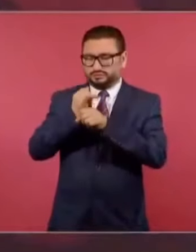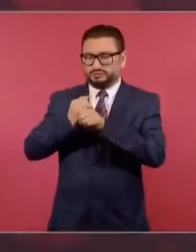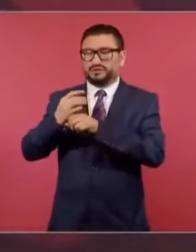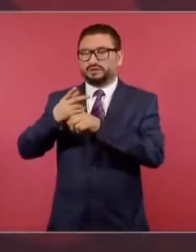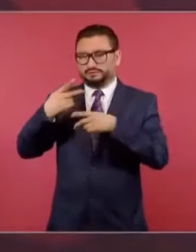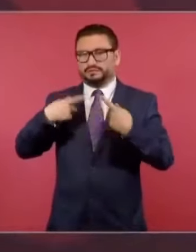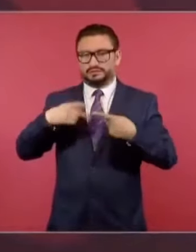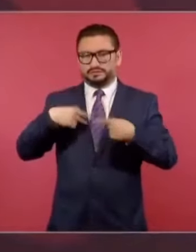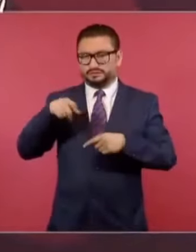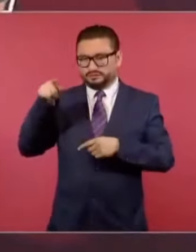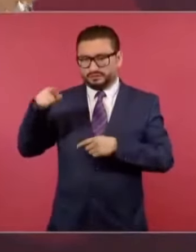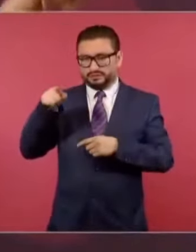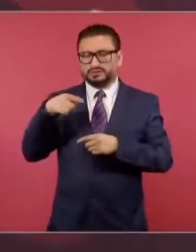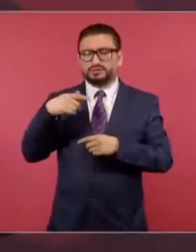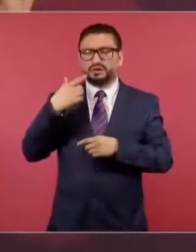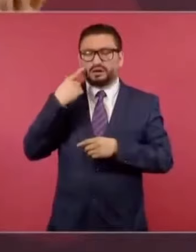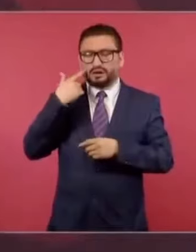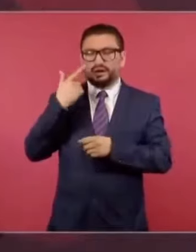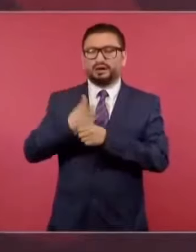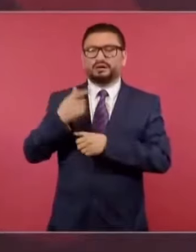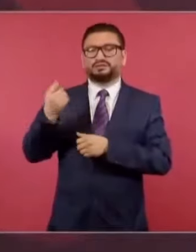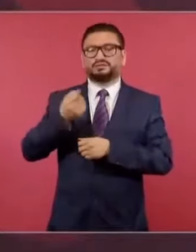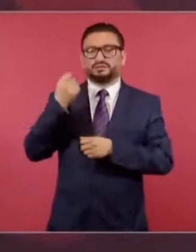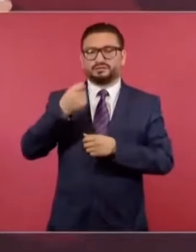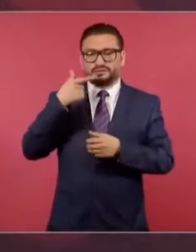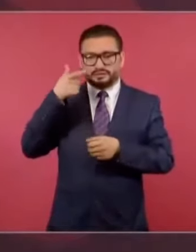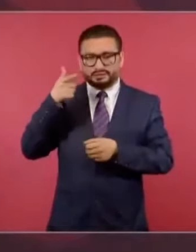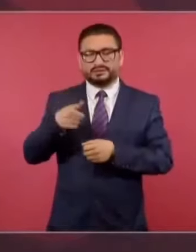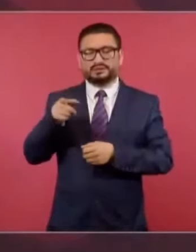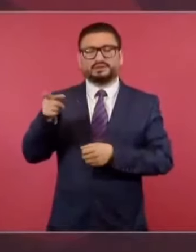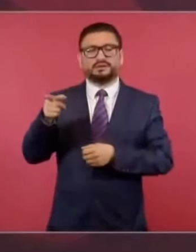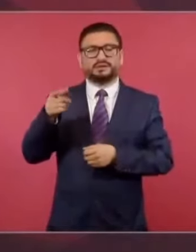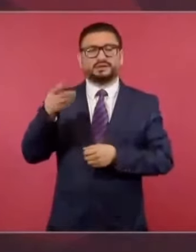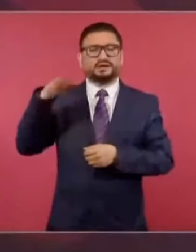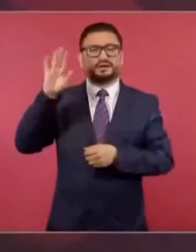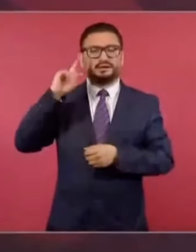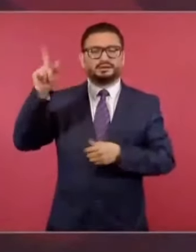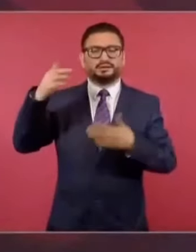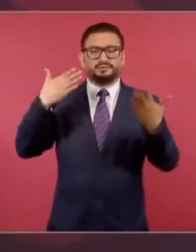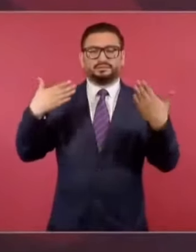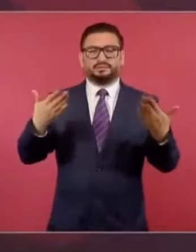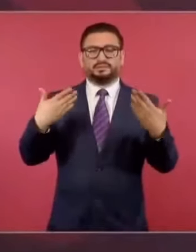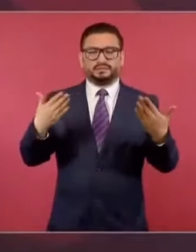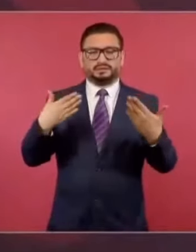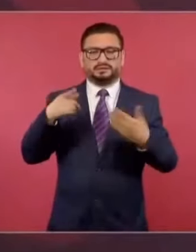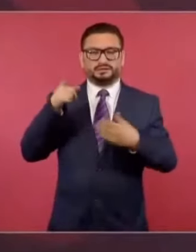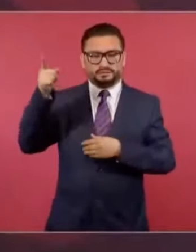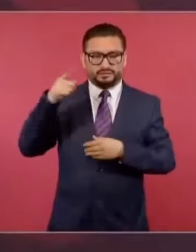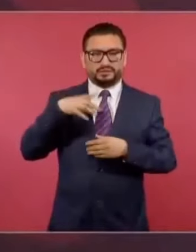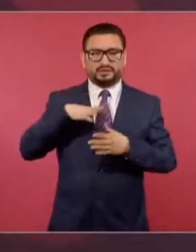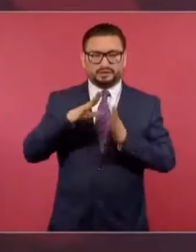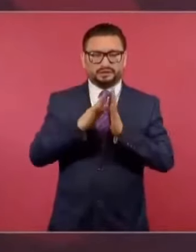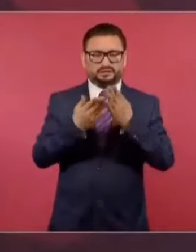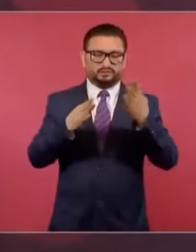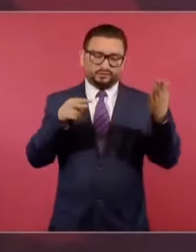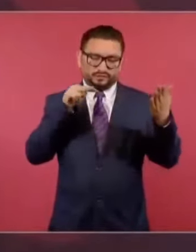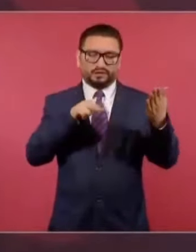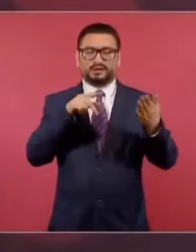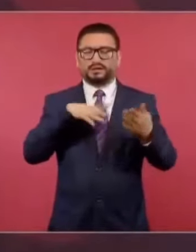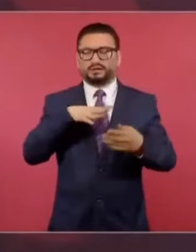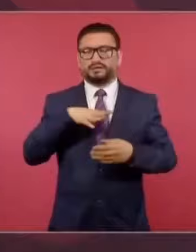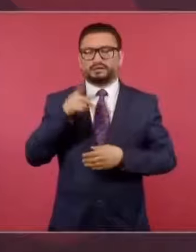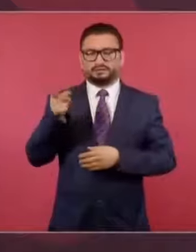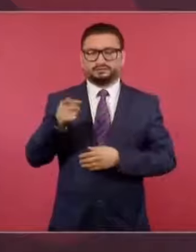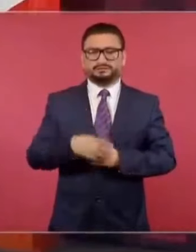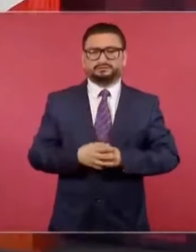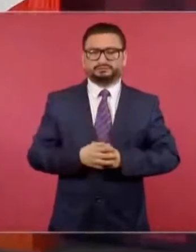personaje tuve la suerte de encontrarme allá en Panamá ese folleto